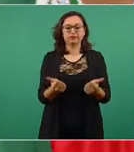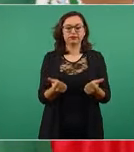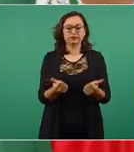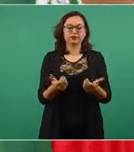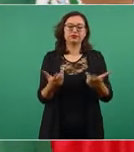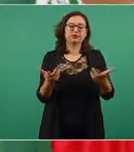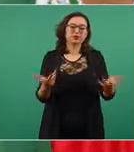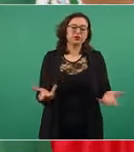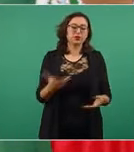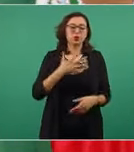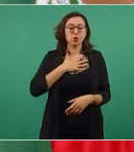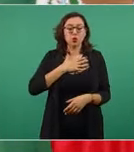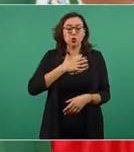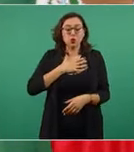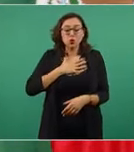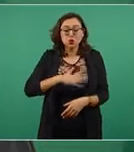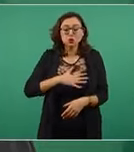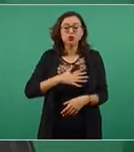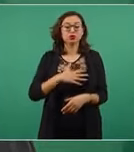justicia, por humanismo.